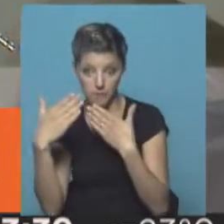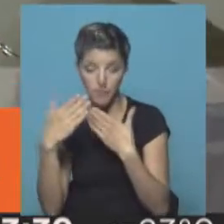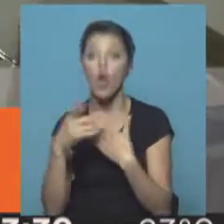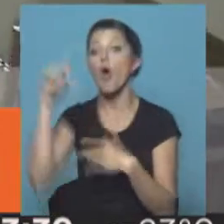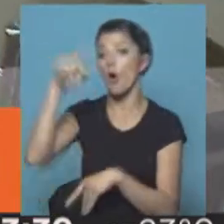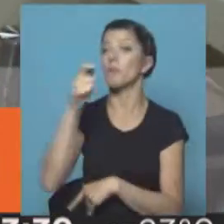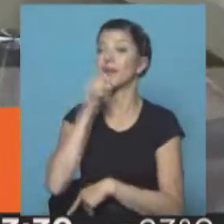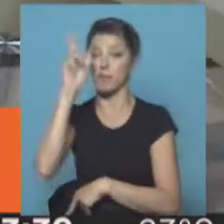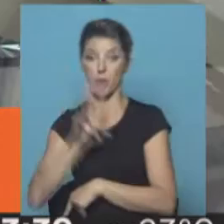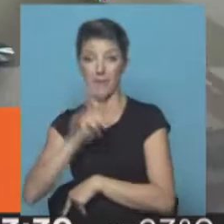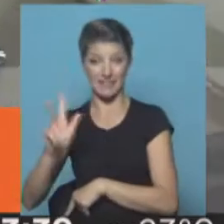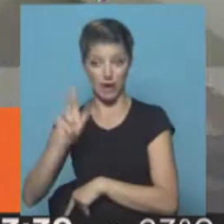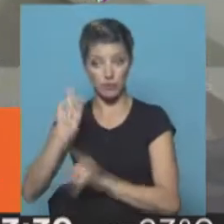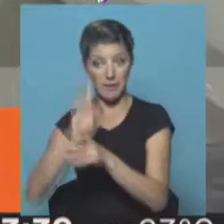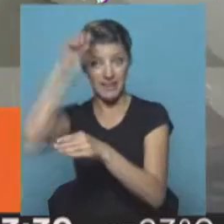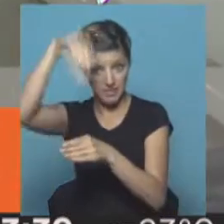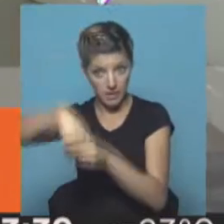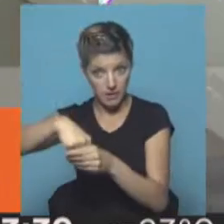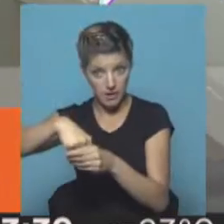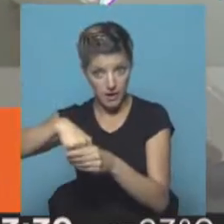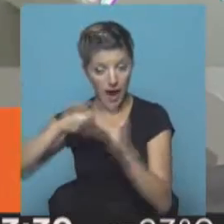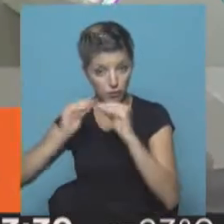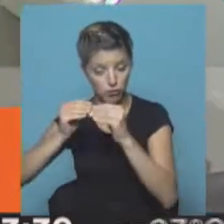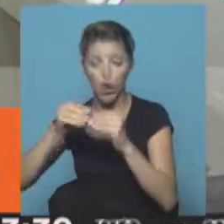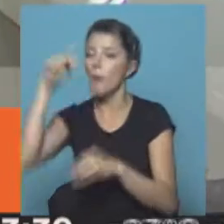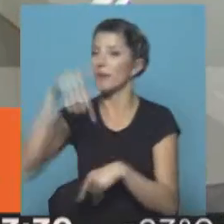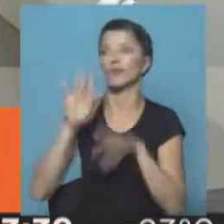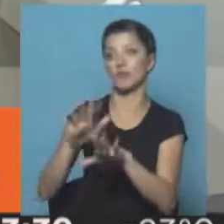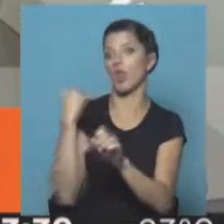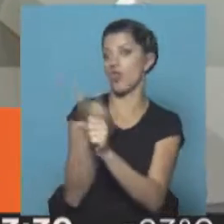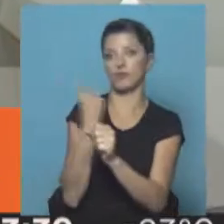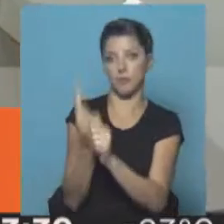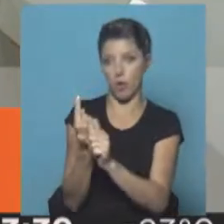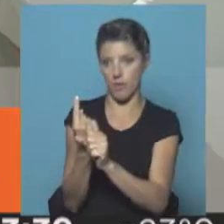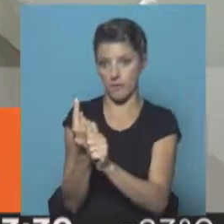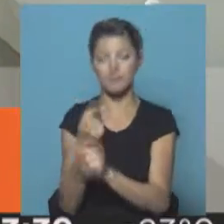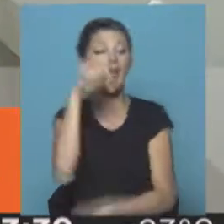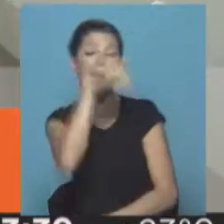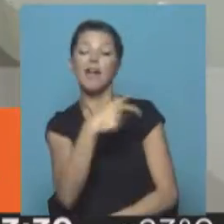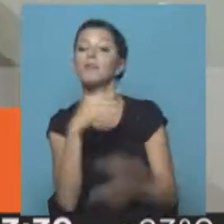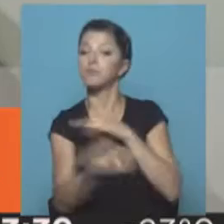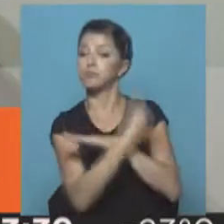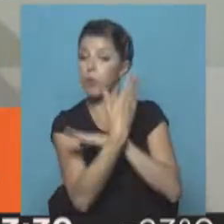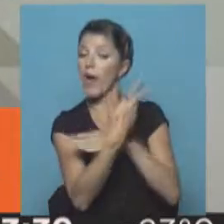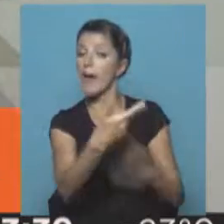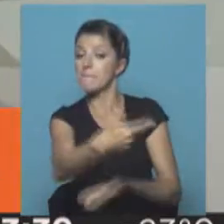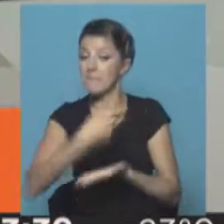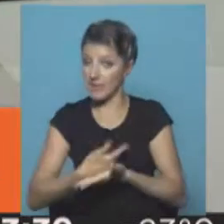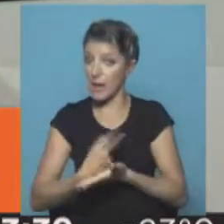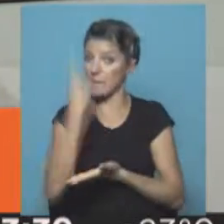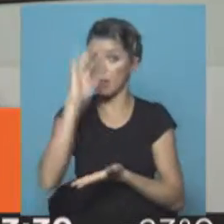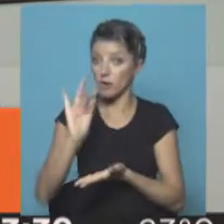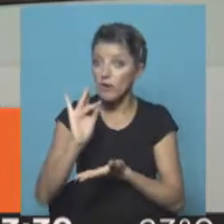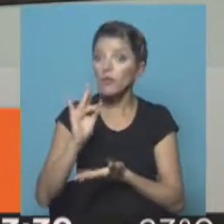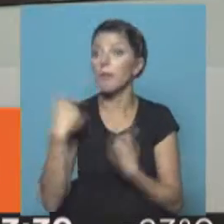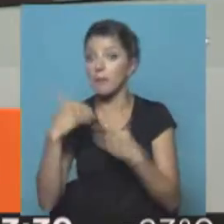Vaticano inclusive, porque esto no se puede tratar así de ningún modo. Es decir, nos están pidiendo 1 de diciembre para permanecer o no en